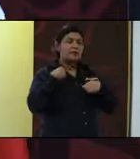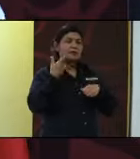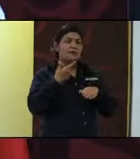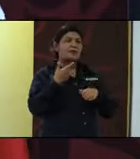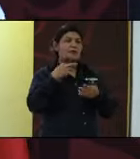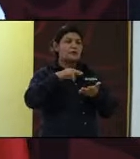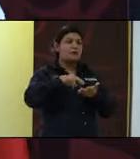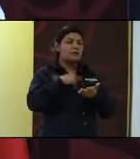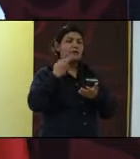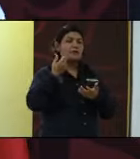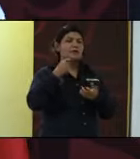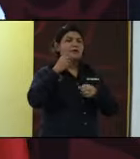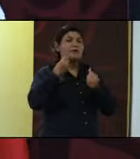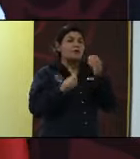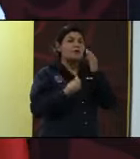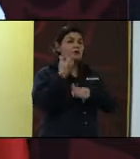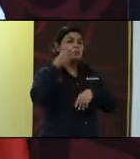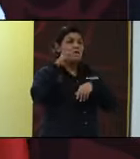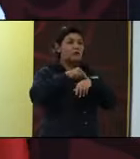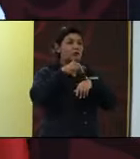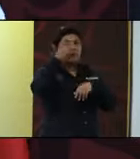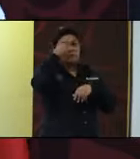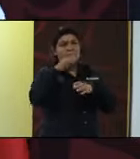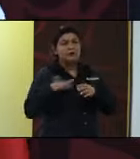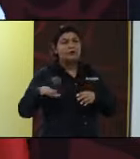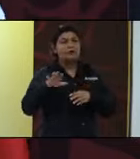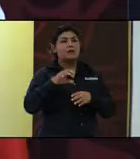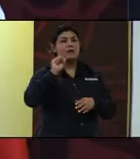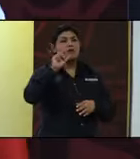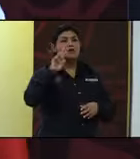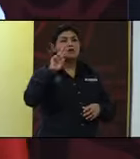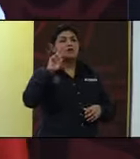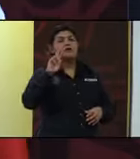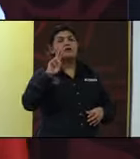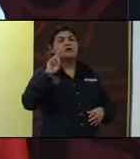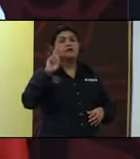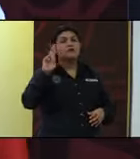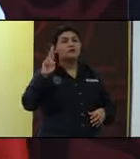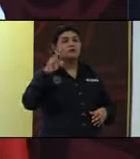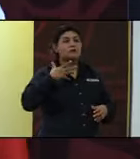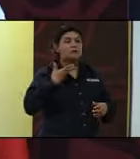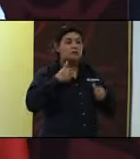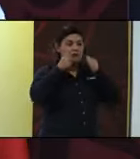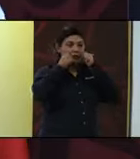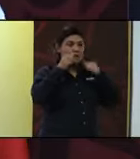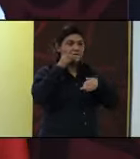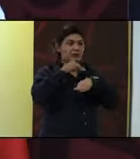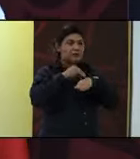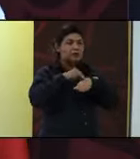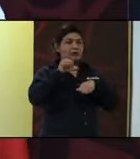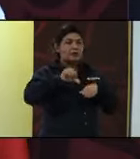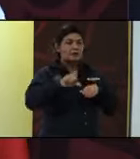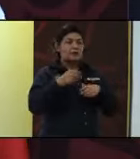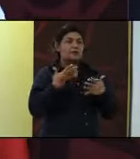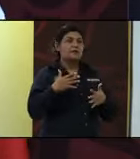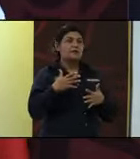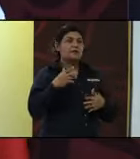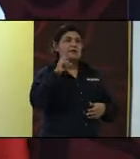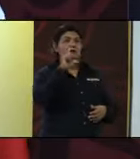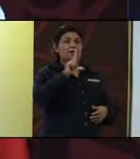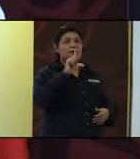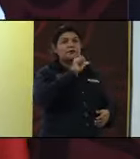contratando un nuevo médico para la zona sur, ya que el servicio de atención médica aquí es de